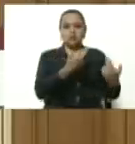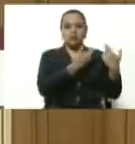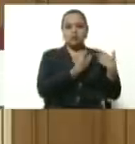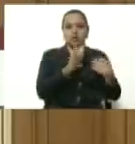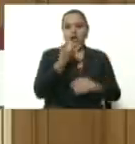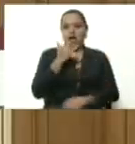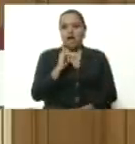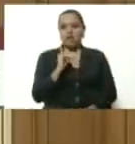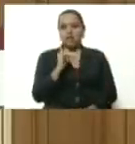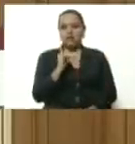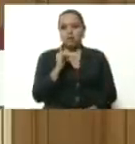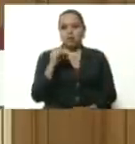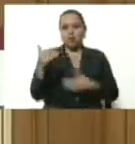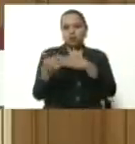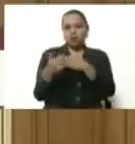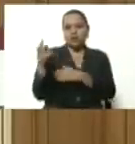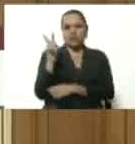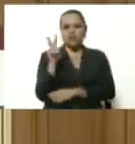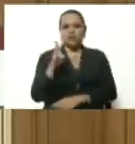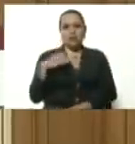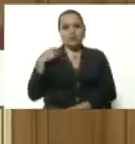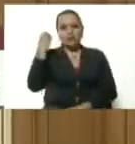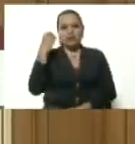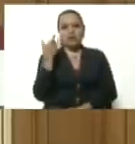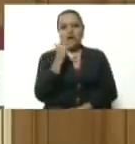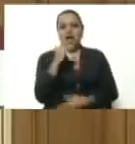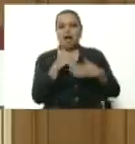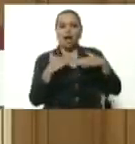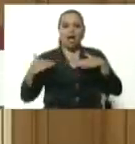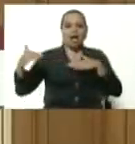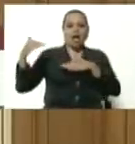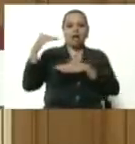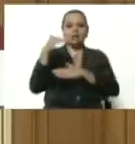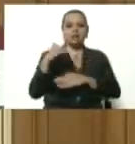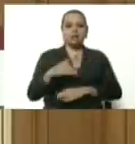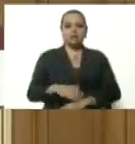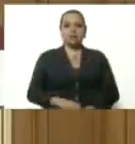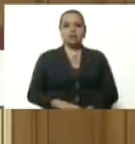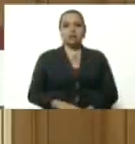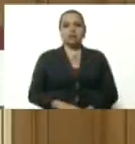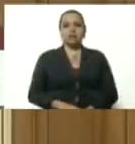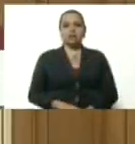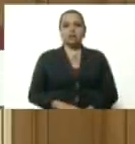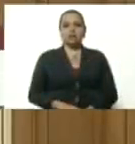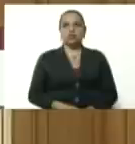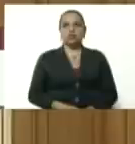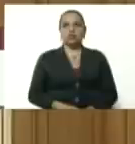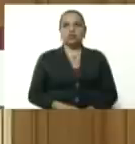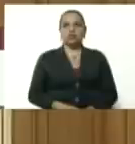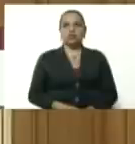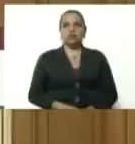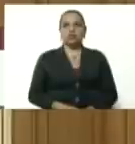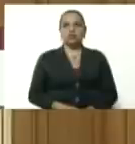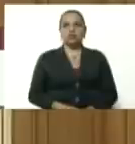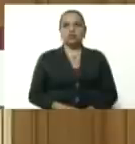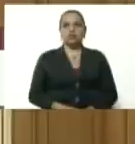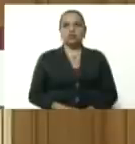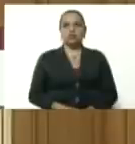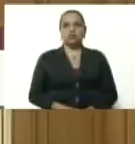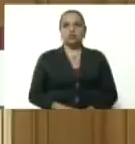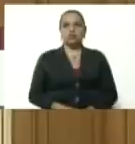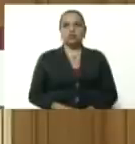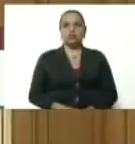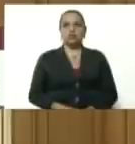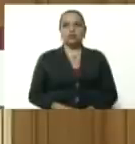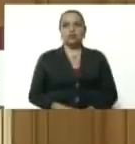cuando... se creen altos, ¿verdad? Cuando les dan el cargo parece que le pusieran unas gringolas y ven nada más una sola... un